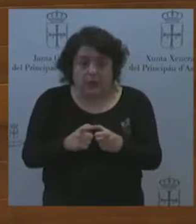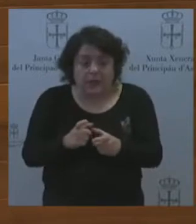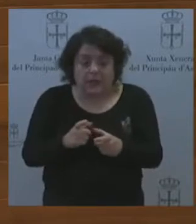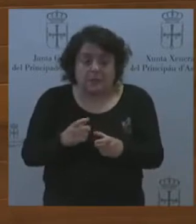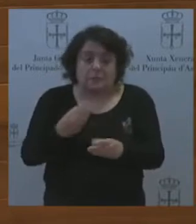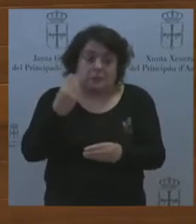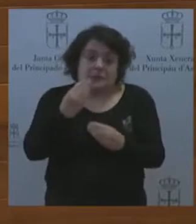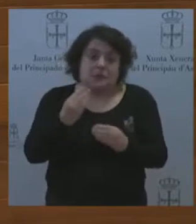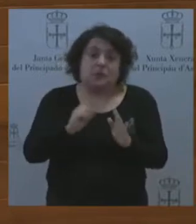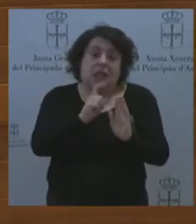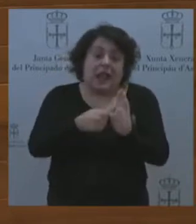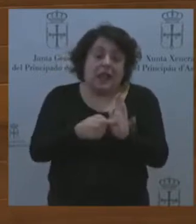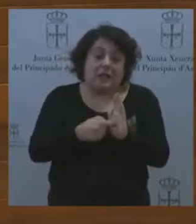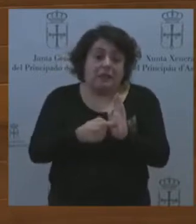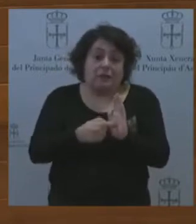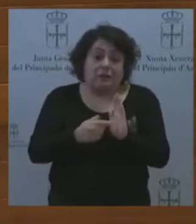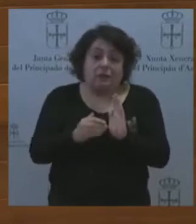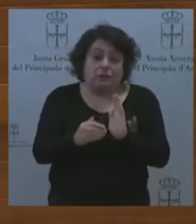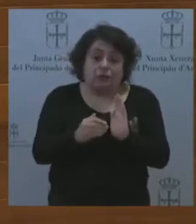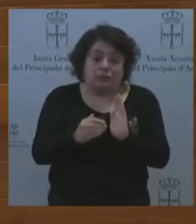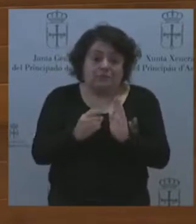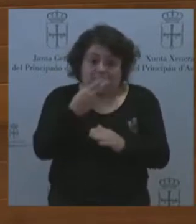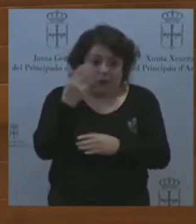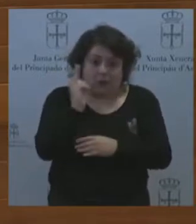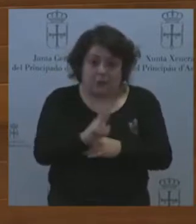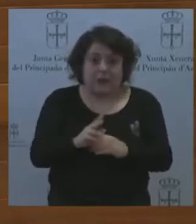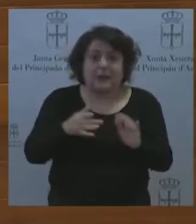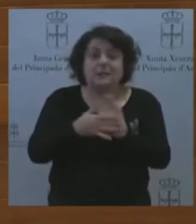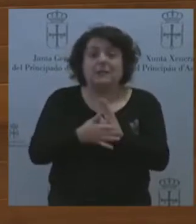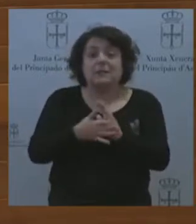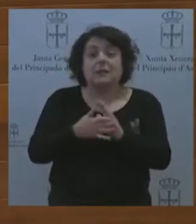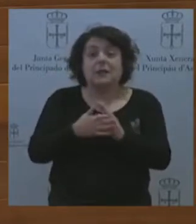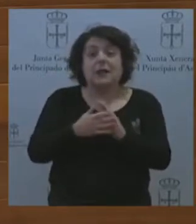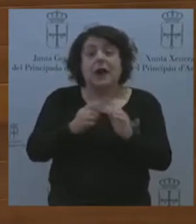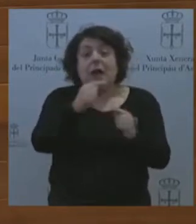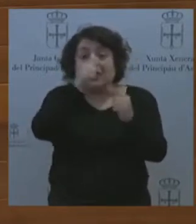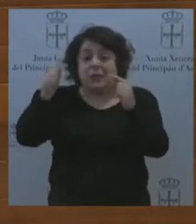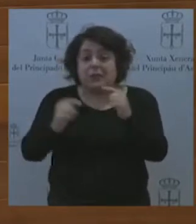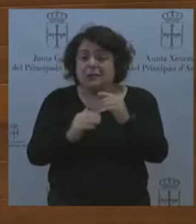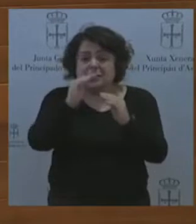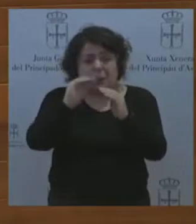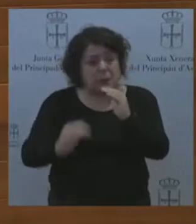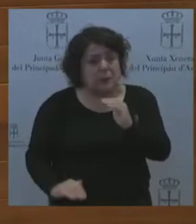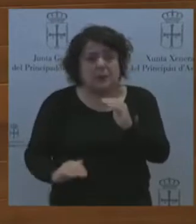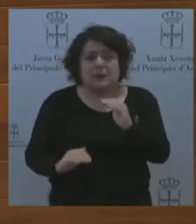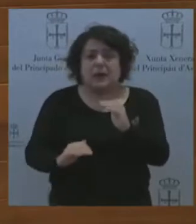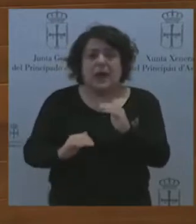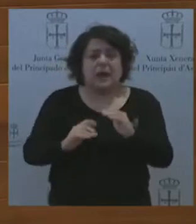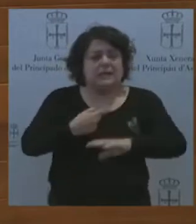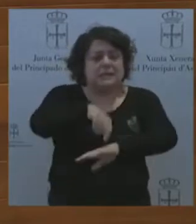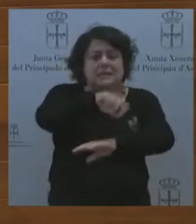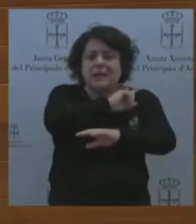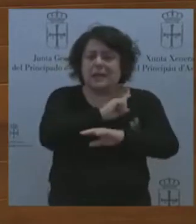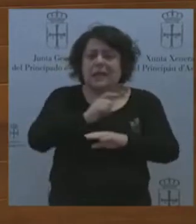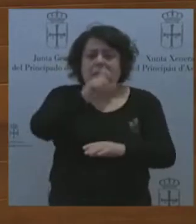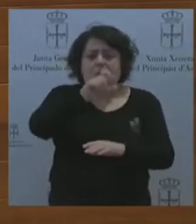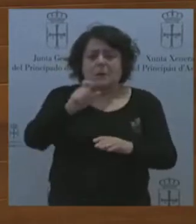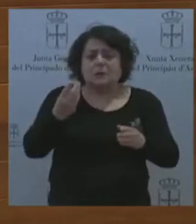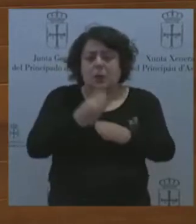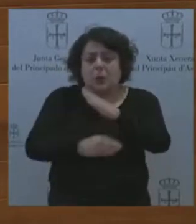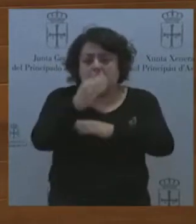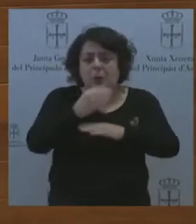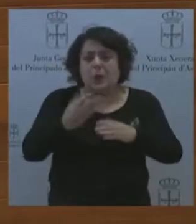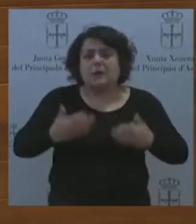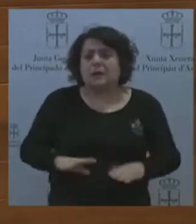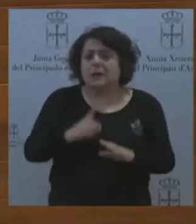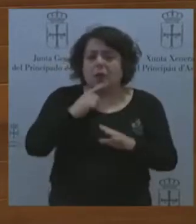descenso radical de la natalidad que tampoco el señor Barbón van a arreglar subiendo la puja de las ayudas hasta los